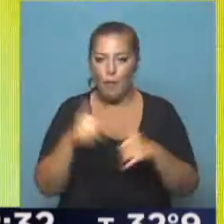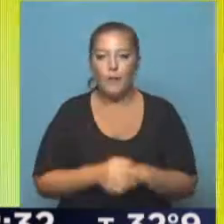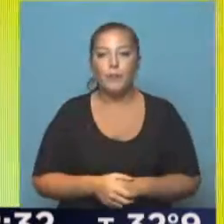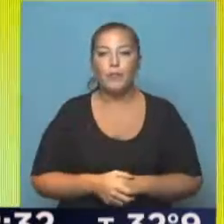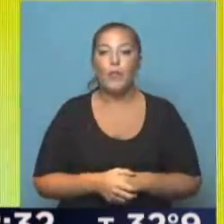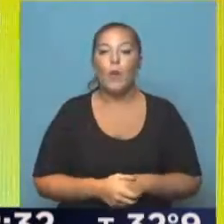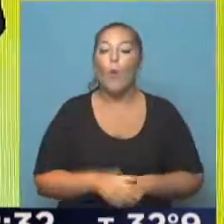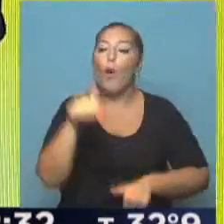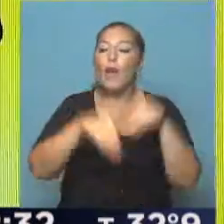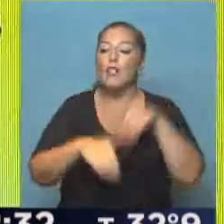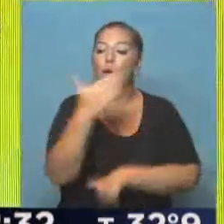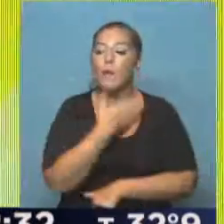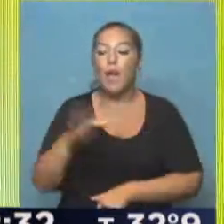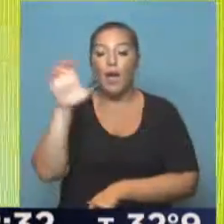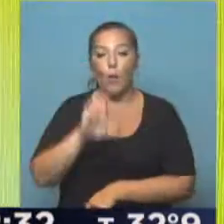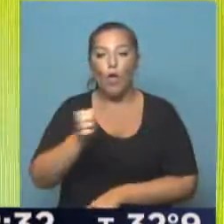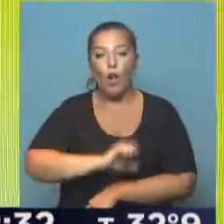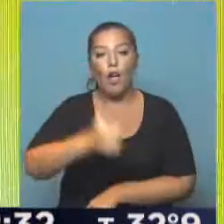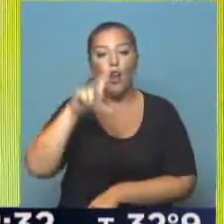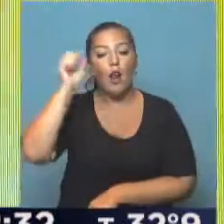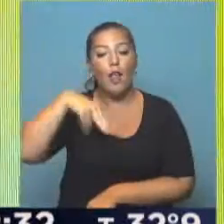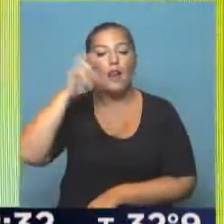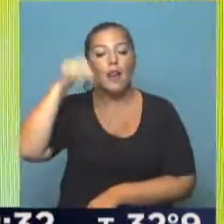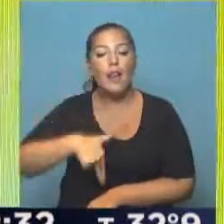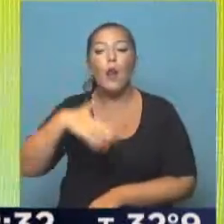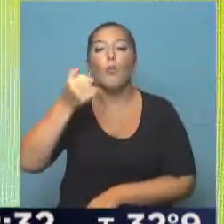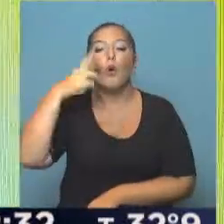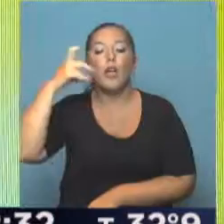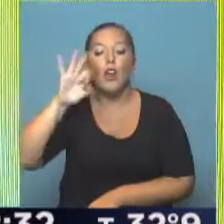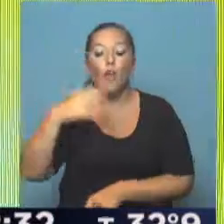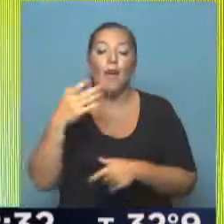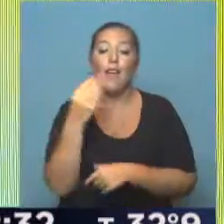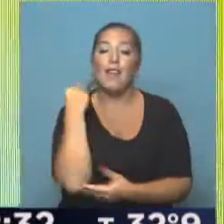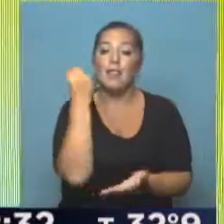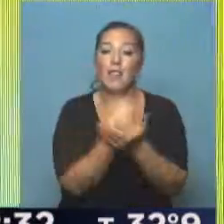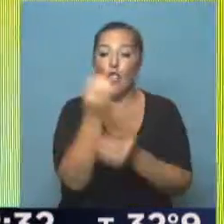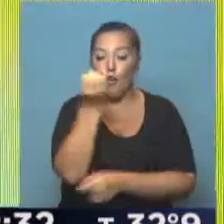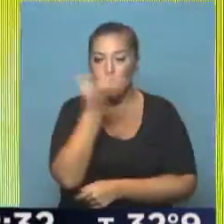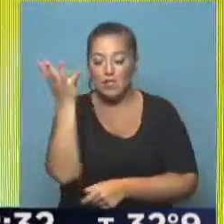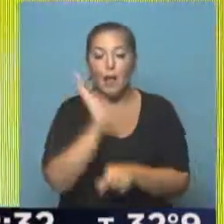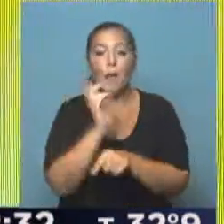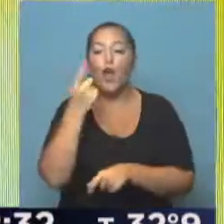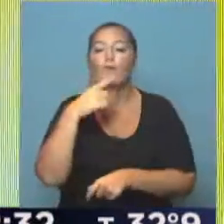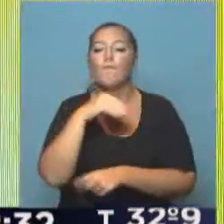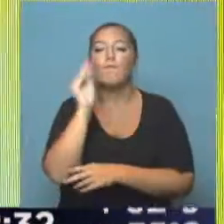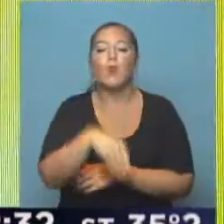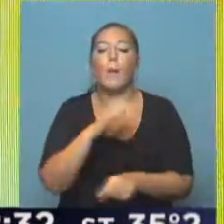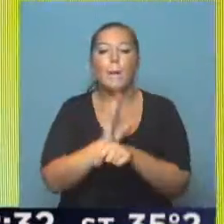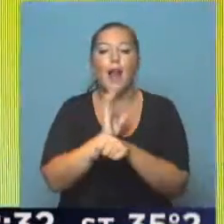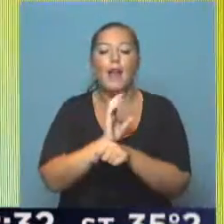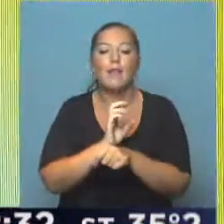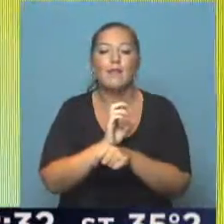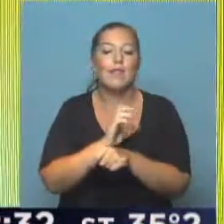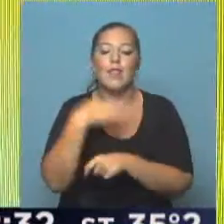Hubo presidenciales en Ecuador. Ganó Lenín Moreno, el candidato oficialista, pero no le alcanzó para evitar una segunda vuelta con el ex